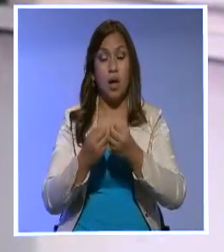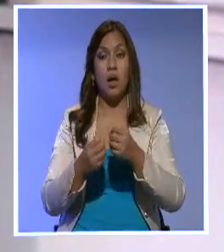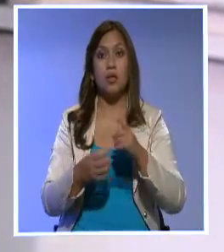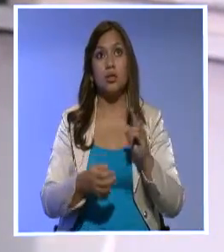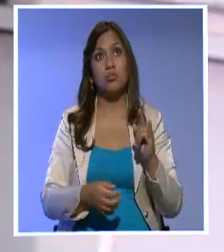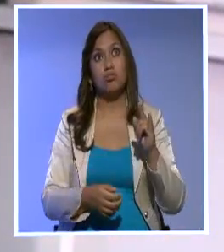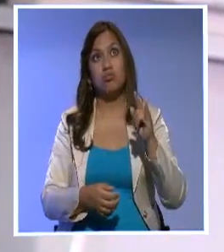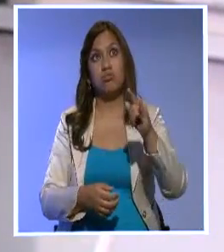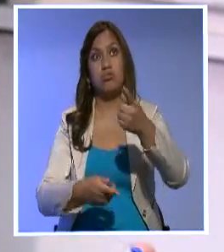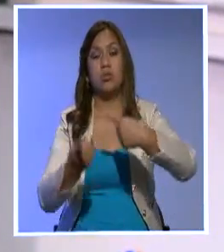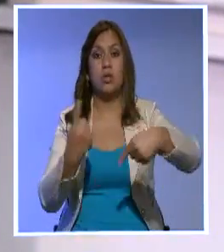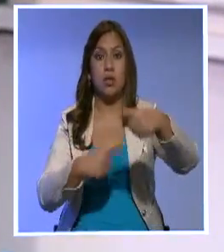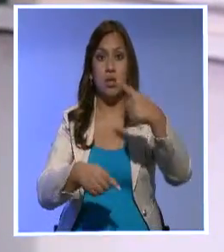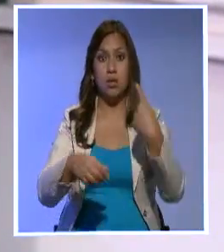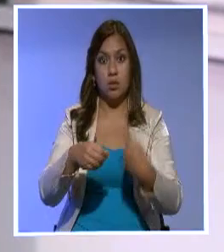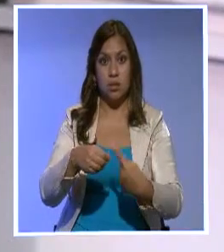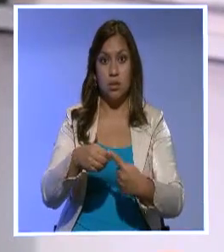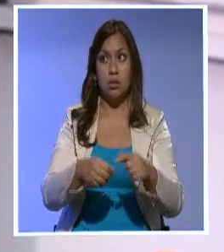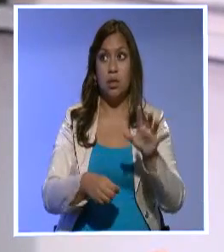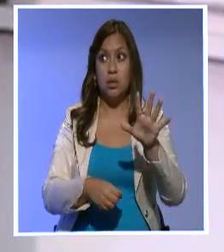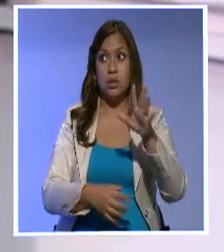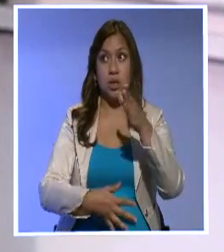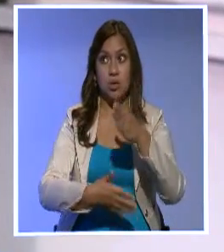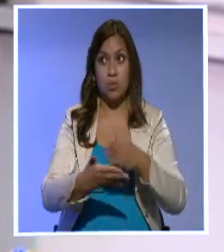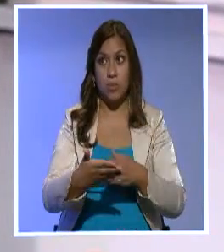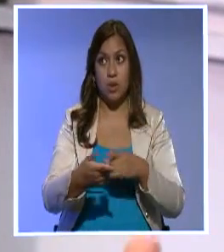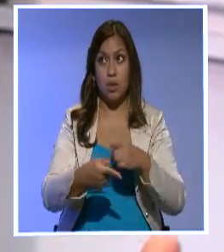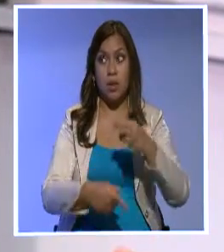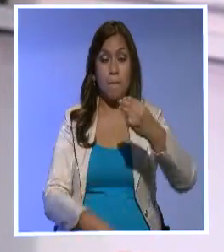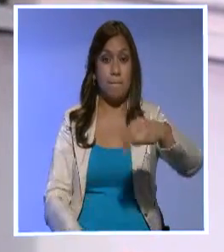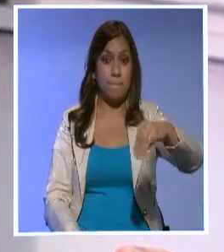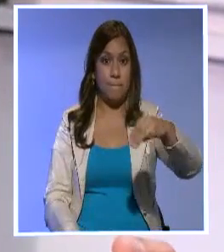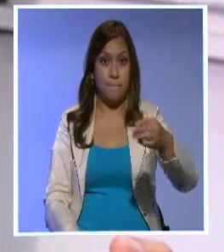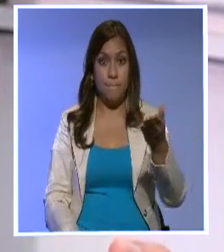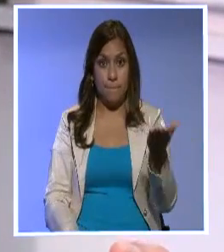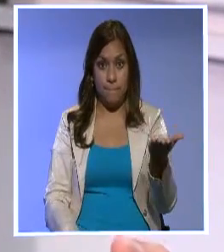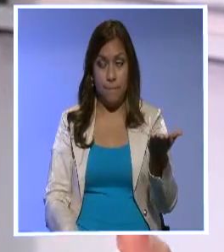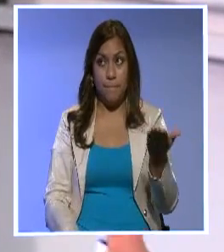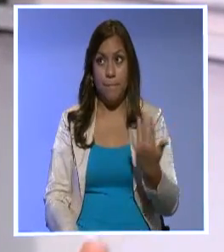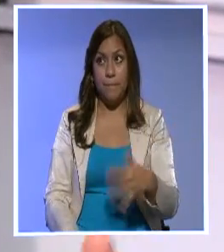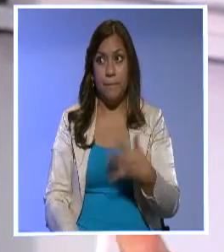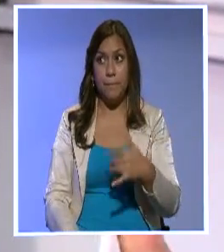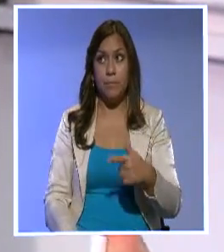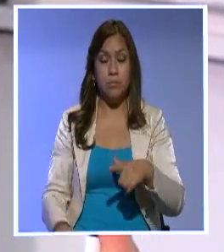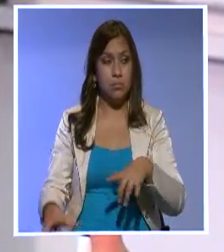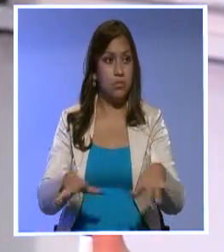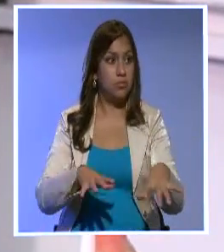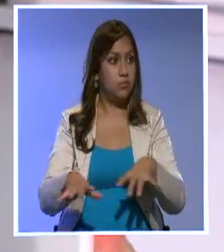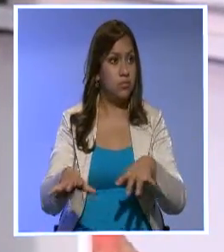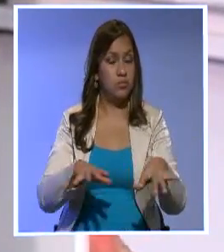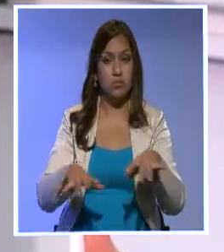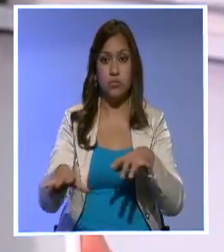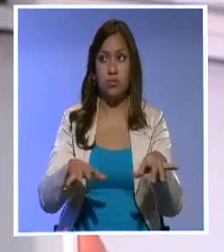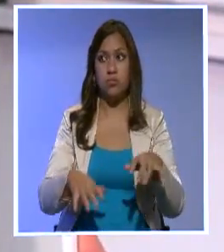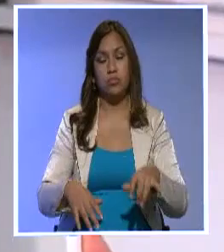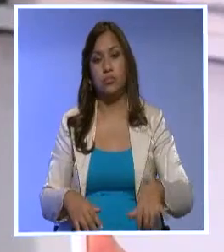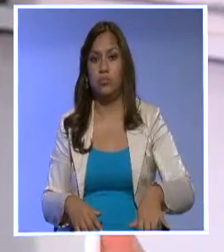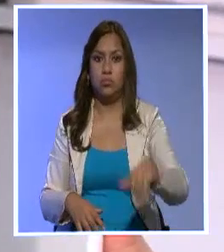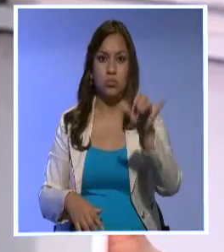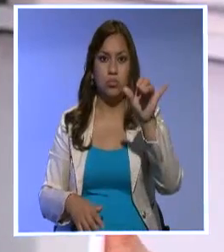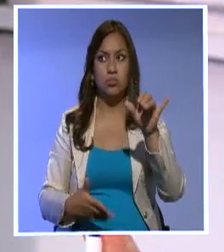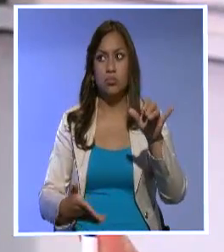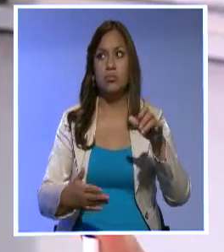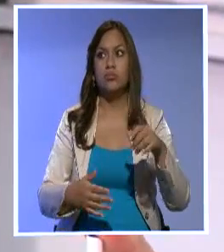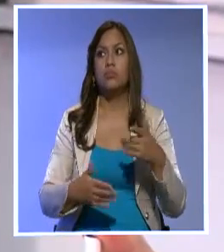estuvieron llegando a quitó como a las cinco y media de la mañana del día miércoles y realmente no hemos parado de seguir todo el